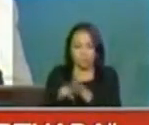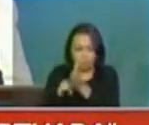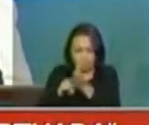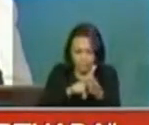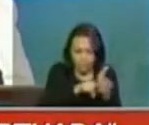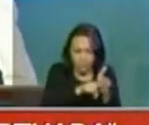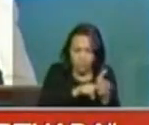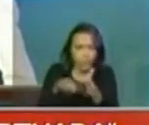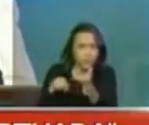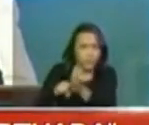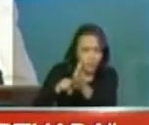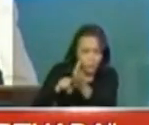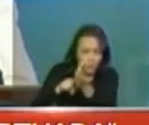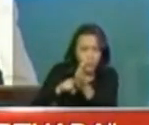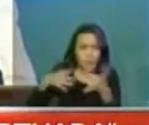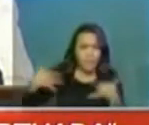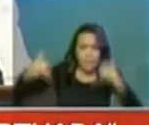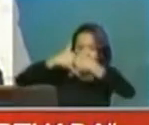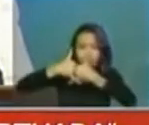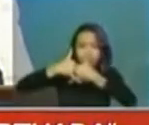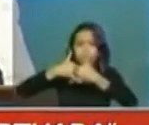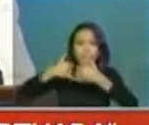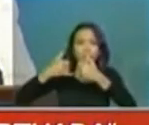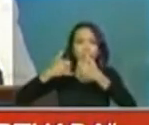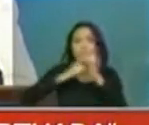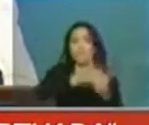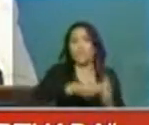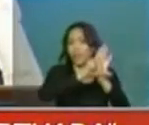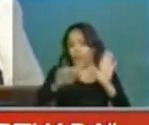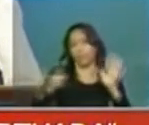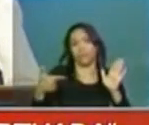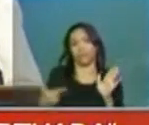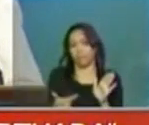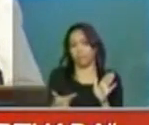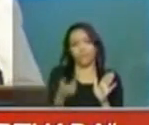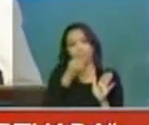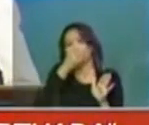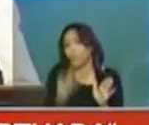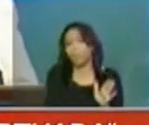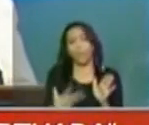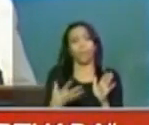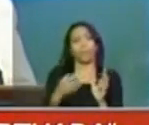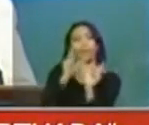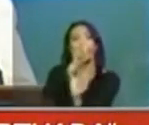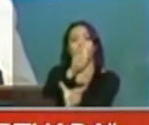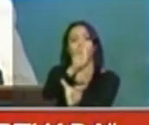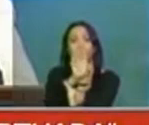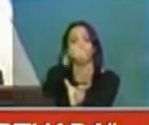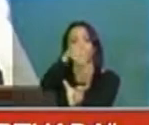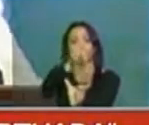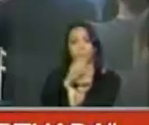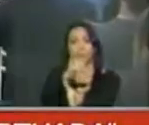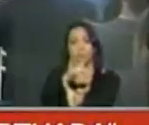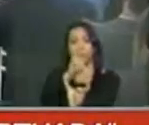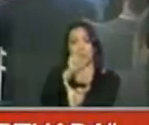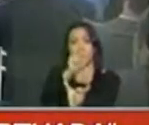Investigaciones baseadas en investigaciones ilegales. Baseadas de manera ilegal. No favorece la democracia en este